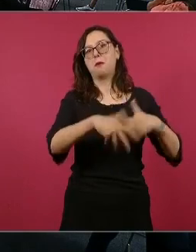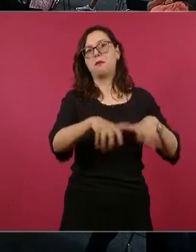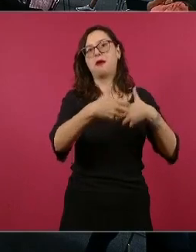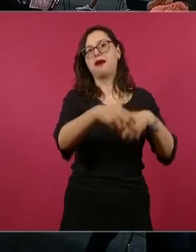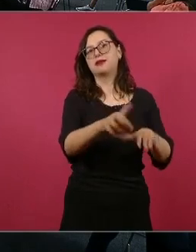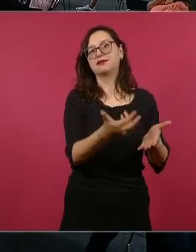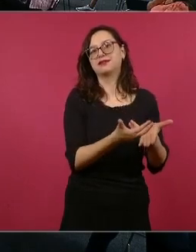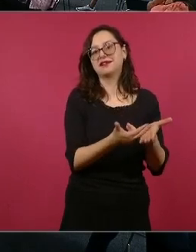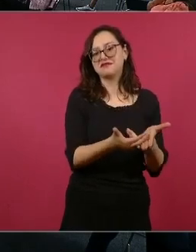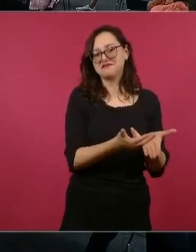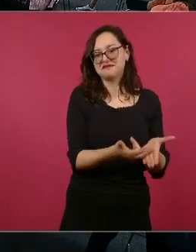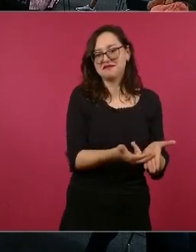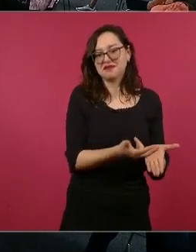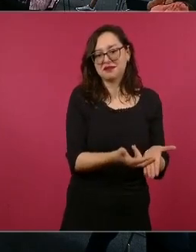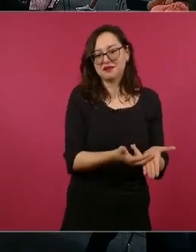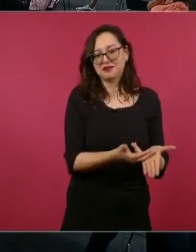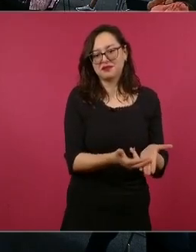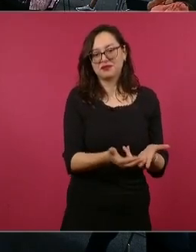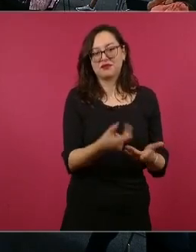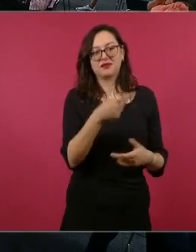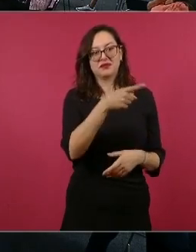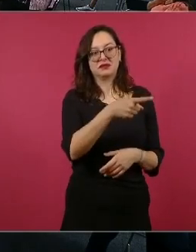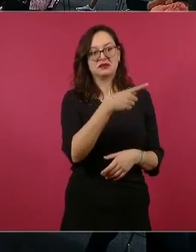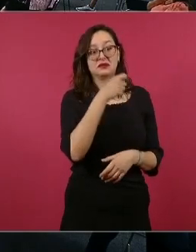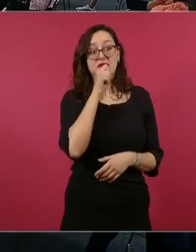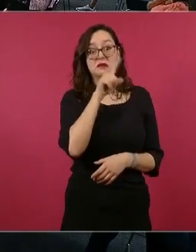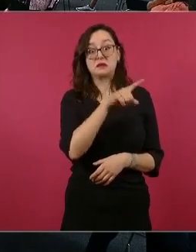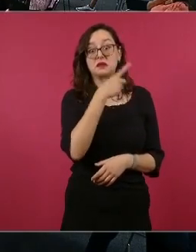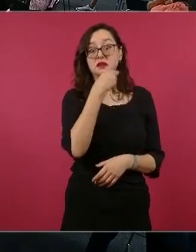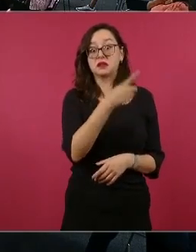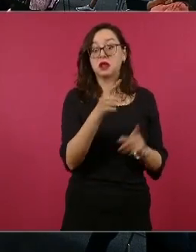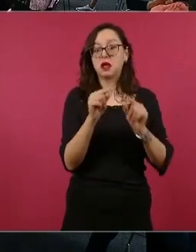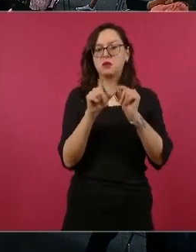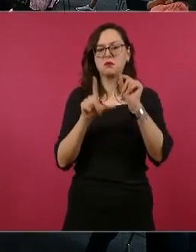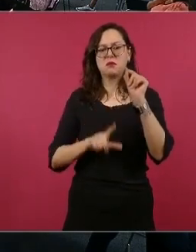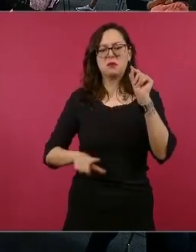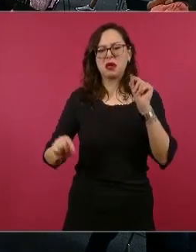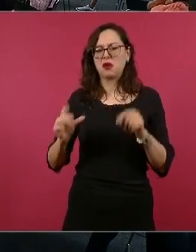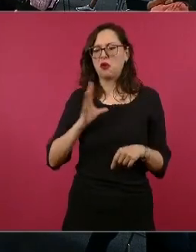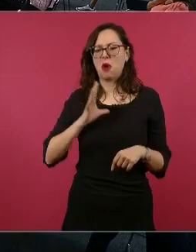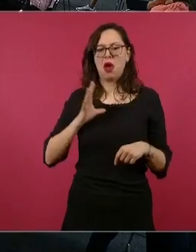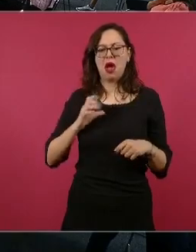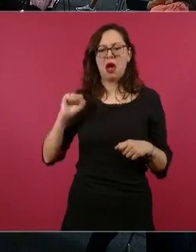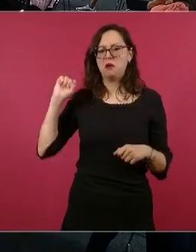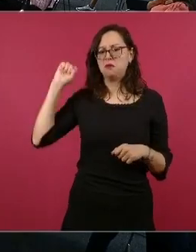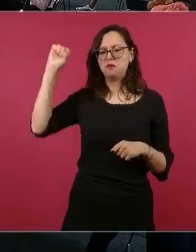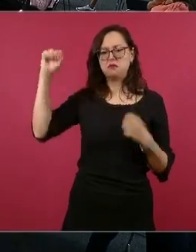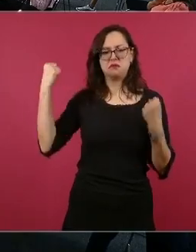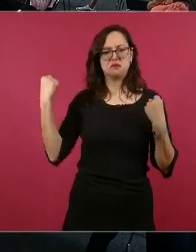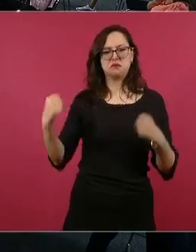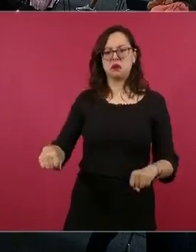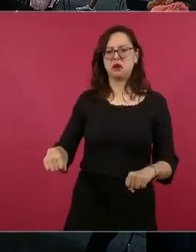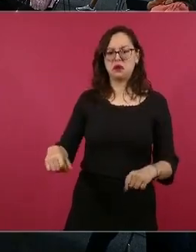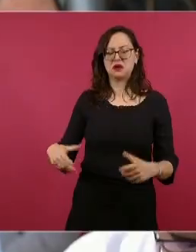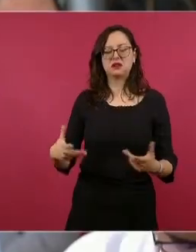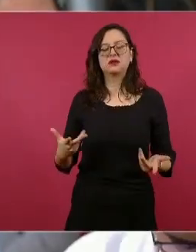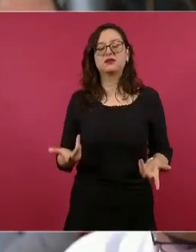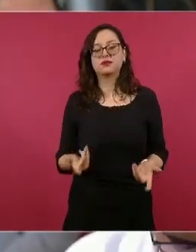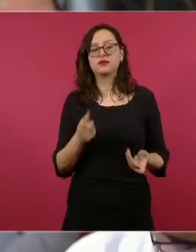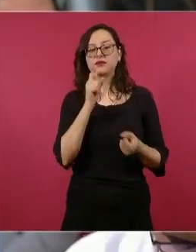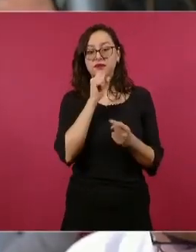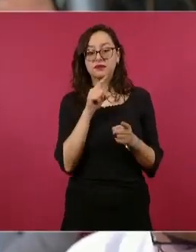habló de una dictadura que en México vivíamos en una dictadura está también práctica